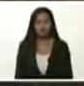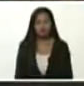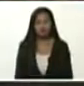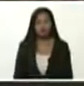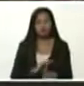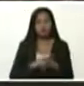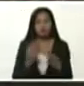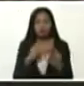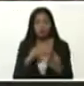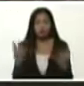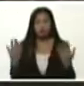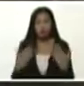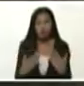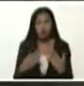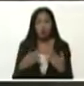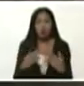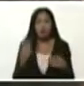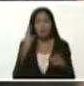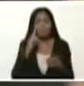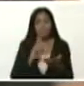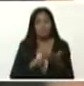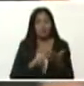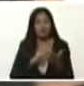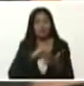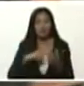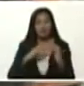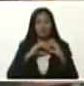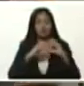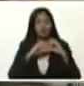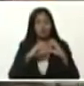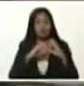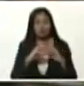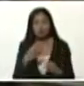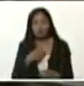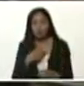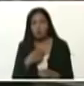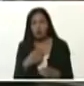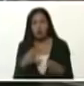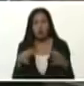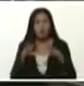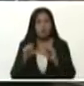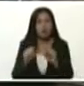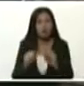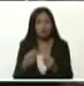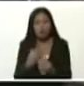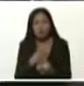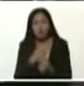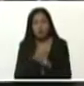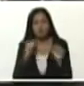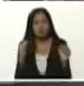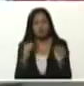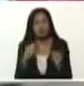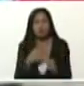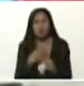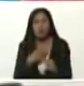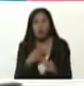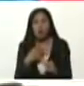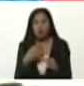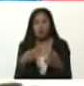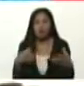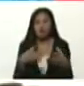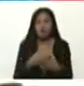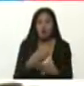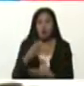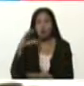porque llevamos la verdad moral en nuestro corazón y no podrán los imperialistas, no podrá la oligarquía colombiana,